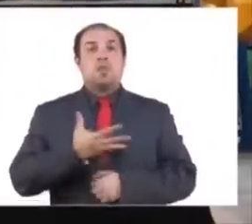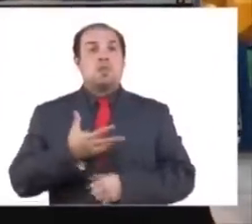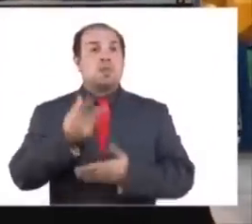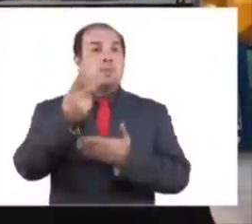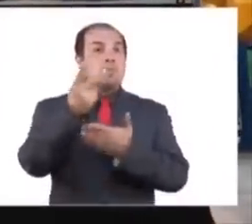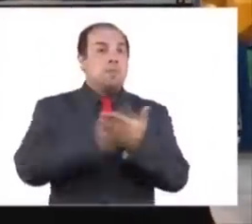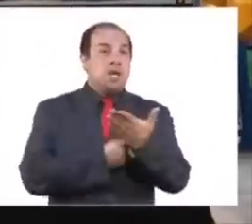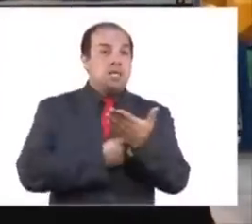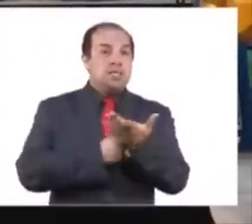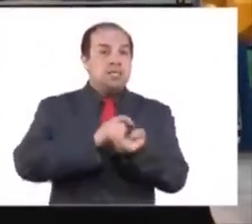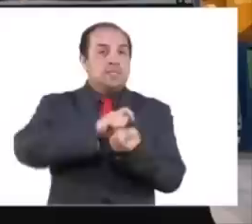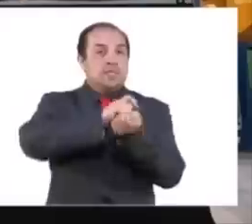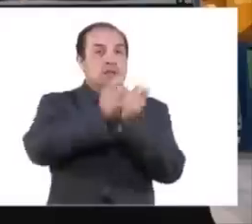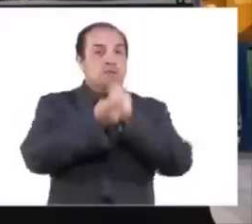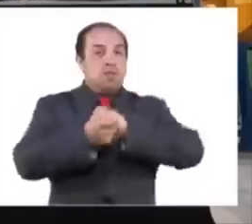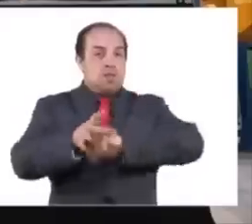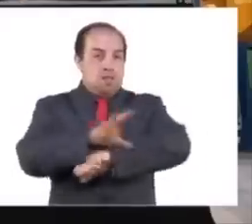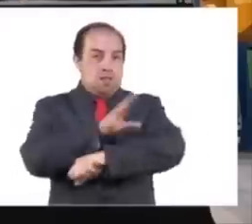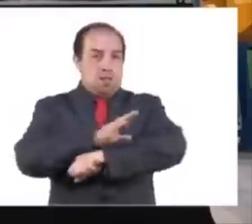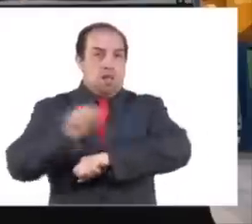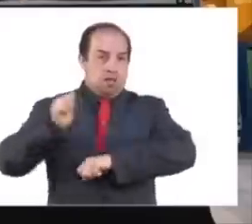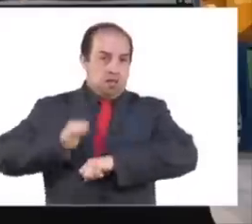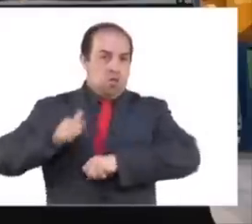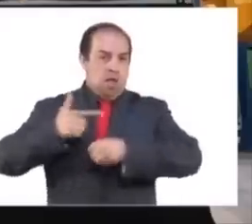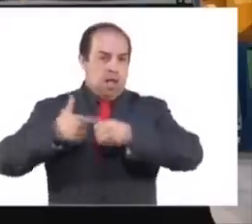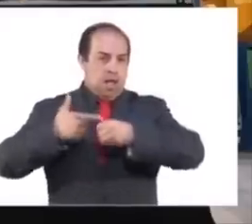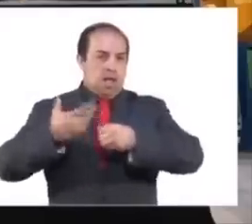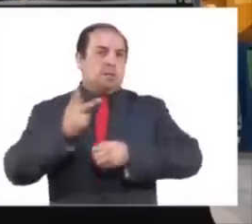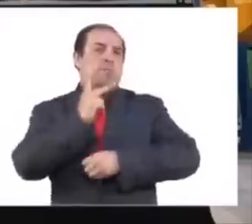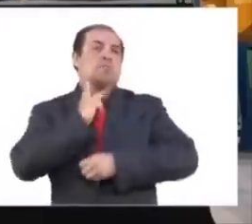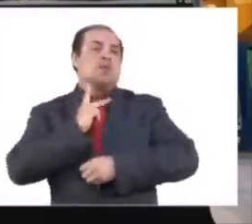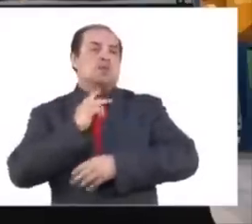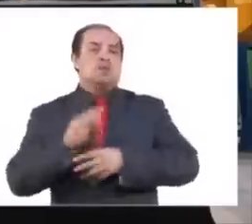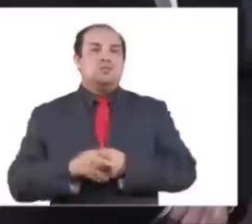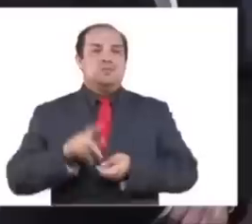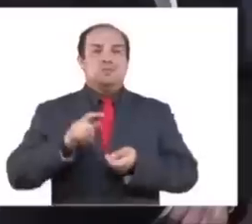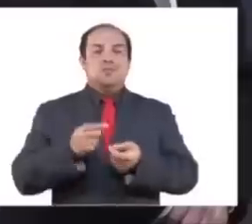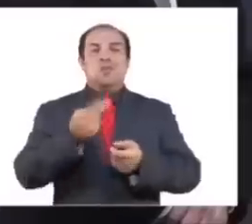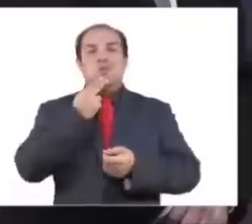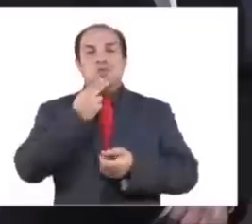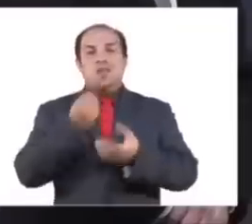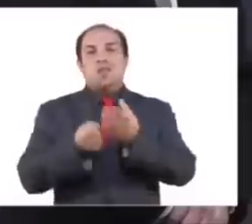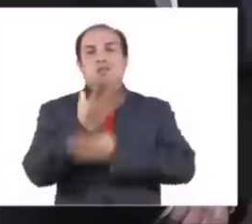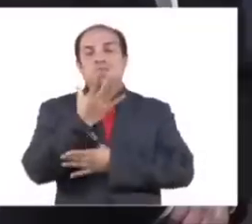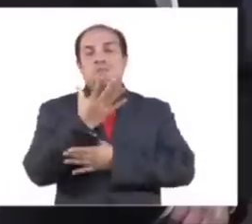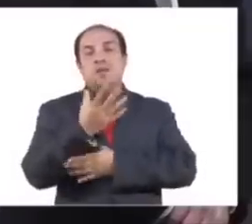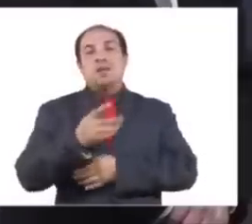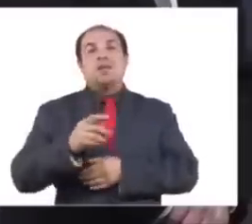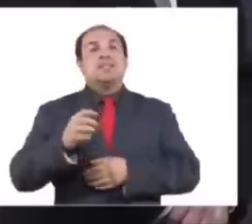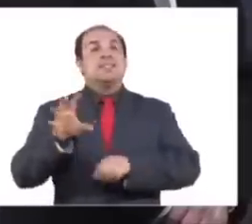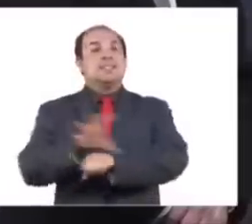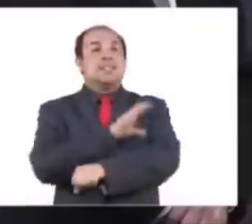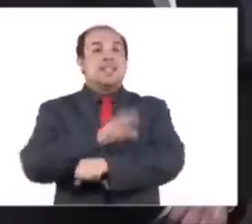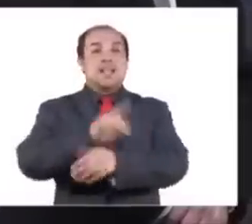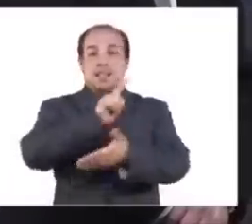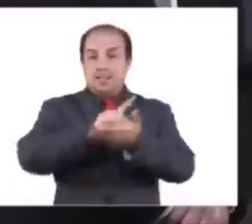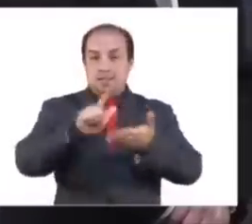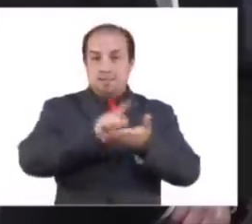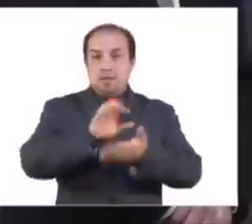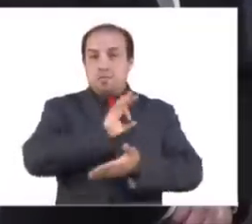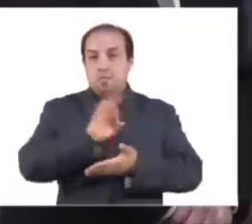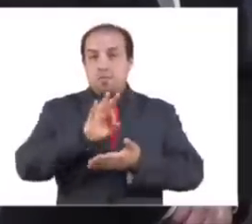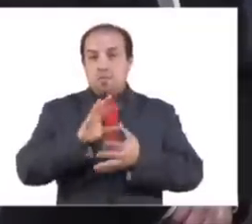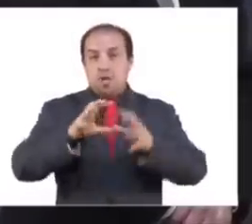de energía fósil a una energía limpia para que se pueda sostener nuestro